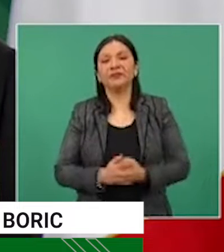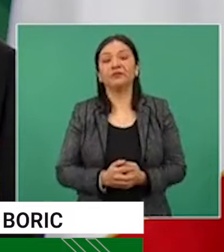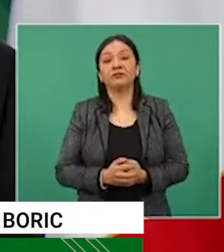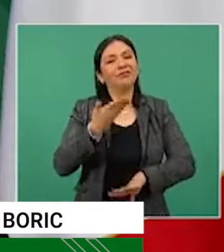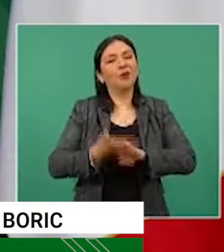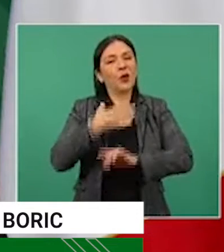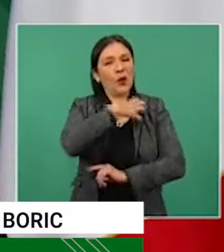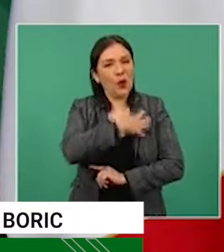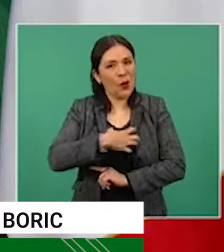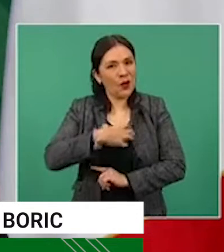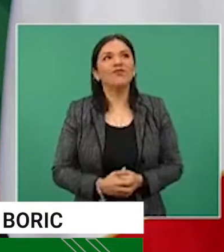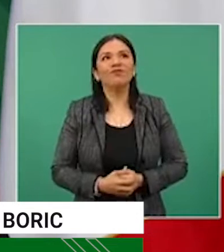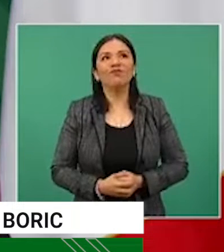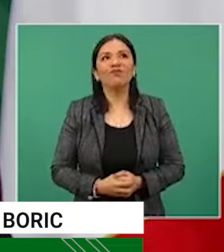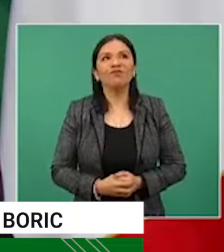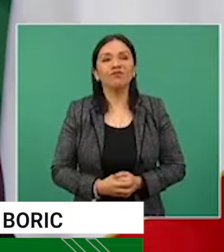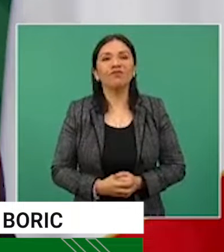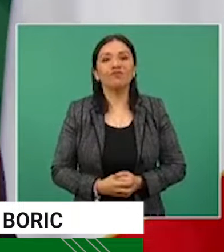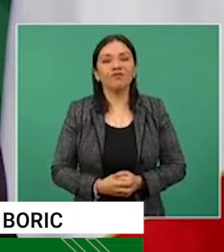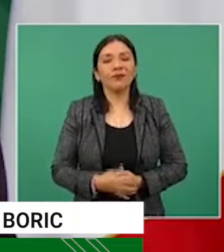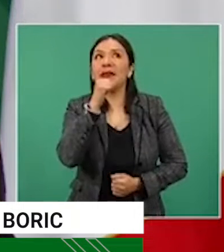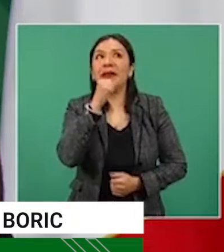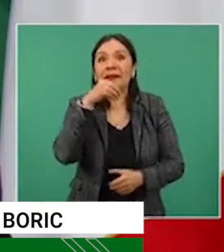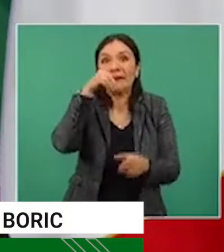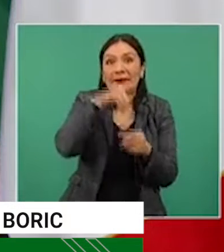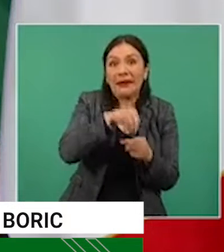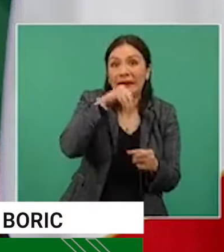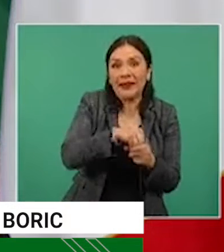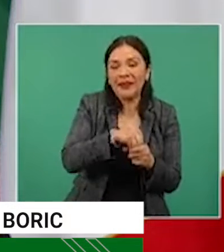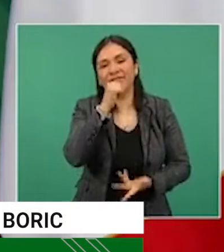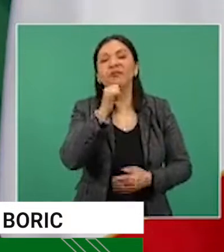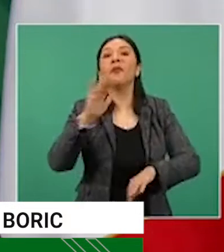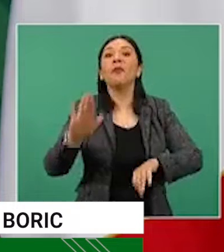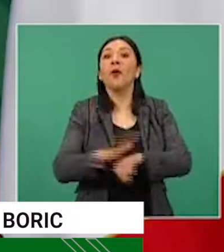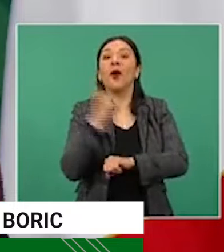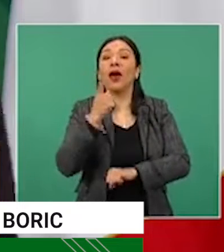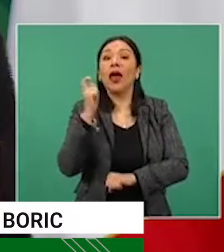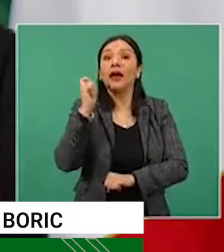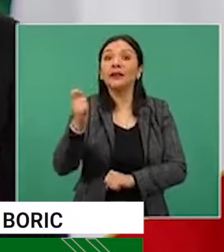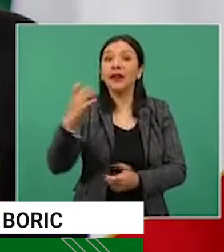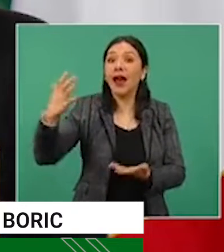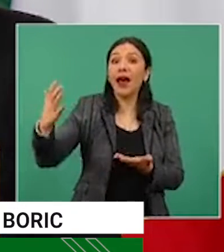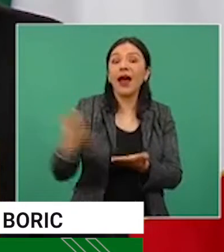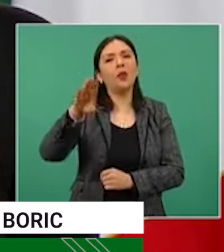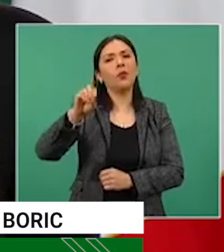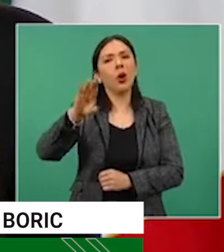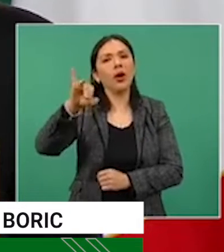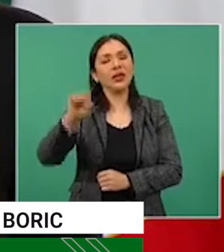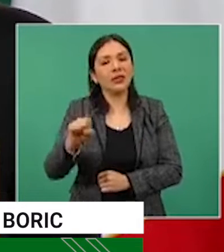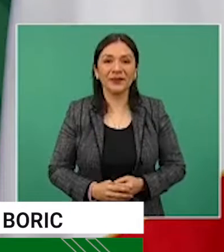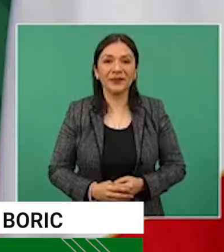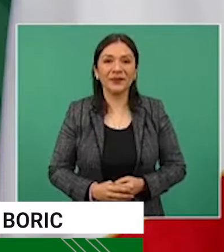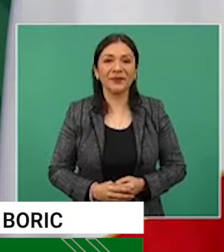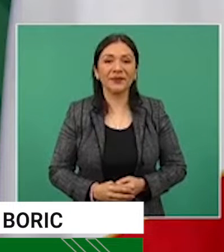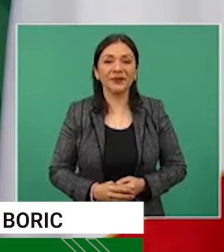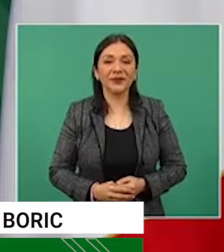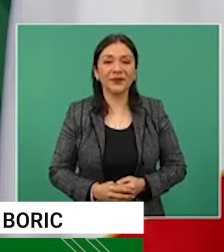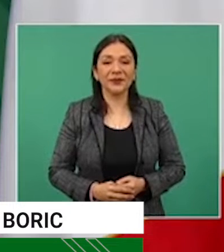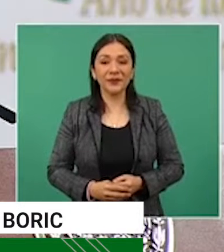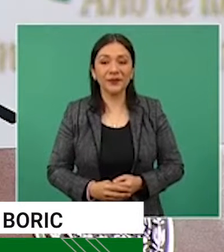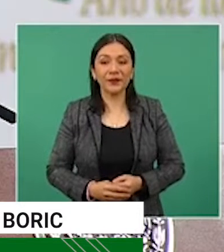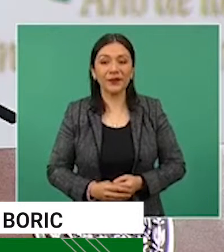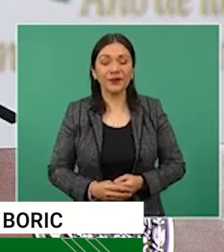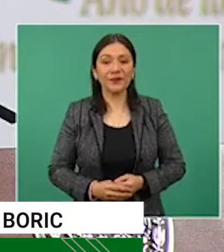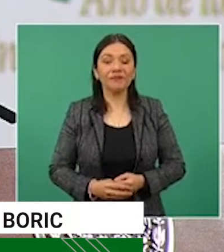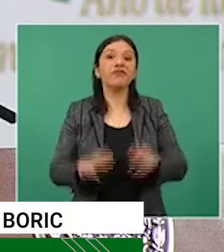nuestra alegría, es inocultable por el triunfo de Gabriel Boric en Chile. Ya lo